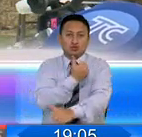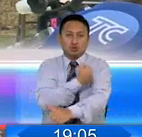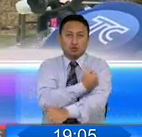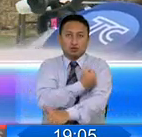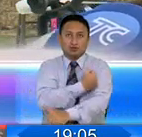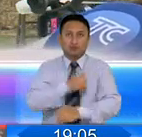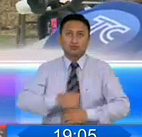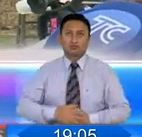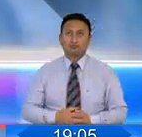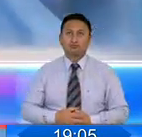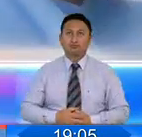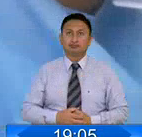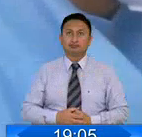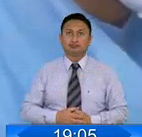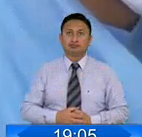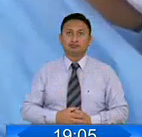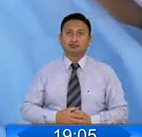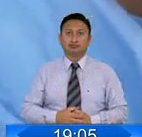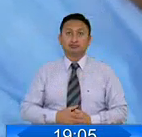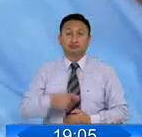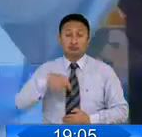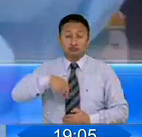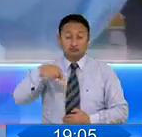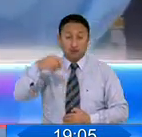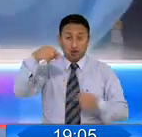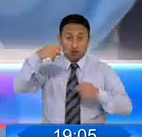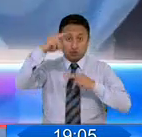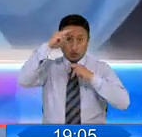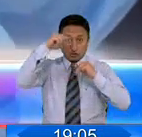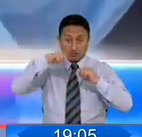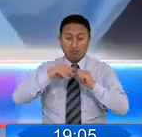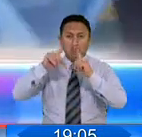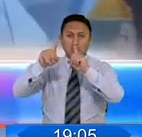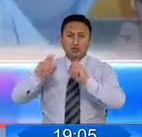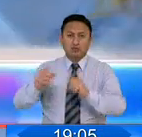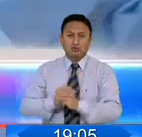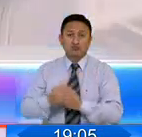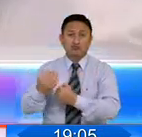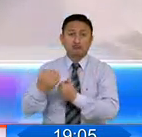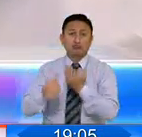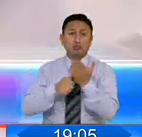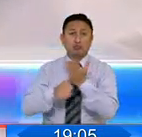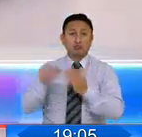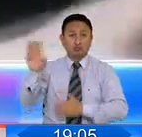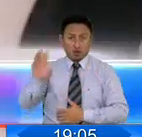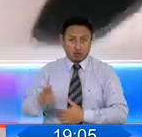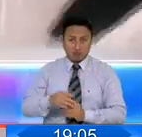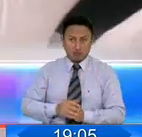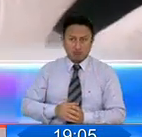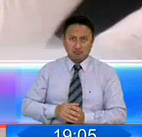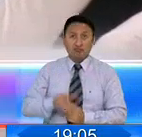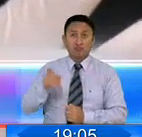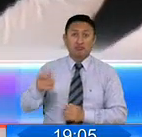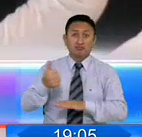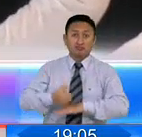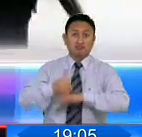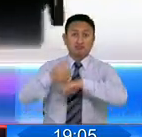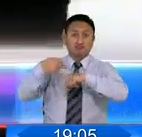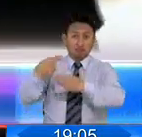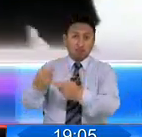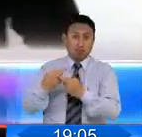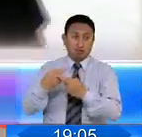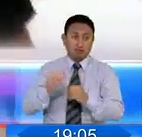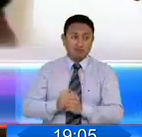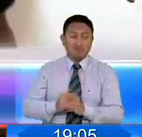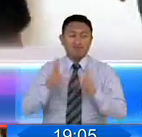que se llegaron. Este medio de comunicación solicitó información al Ministerio de Salud, entidad que ha respondido que el tema se